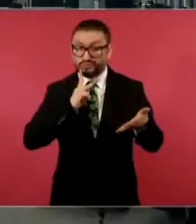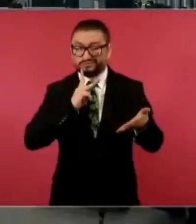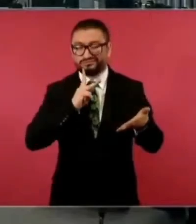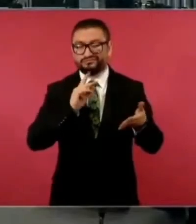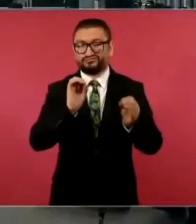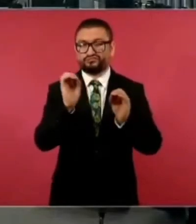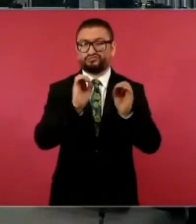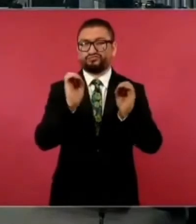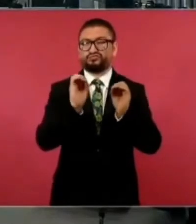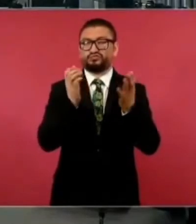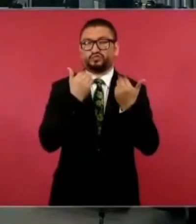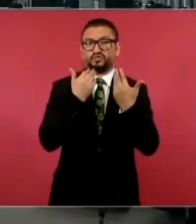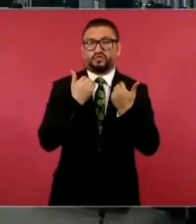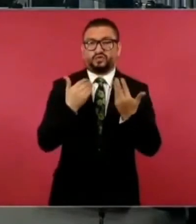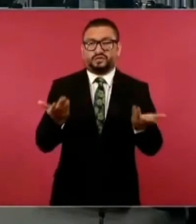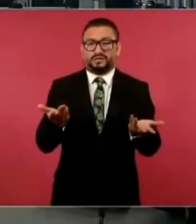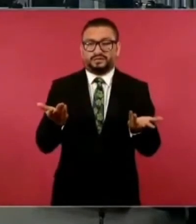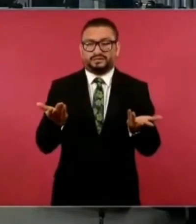Entonces,